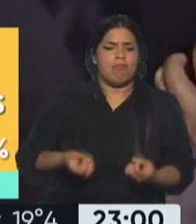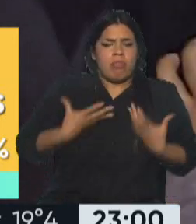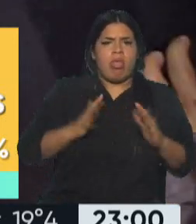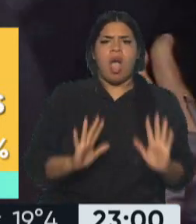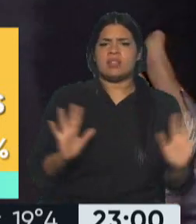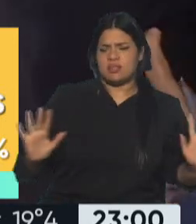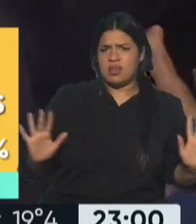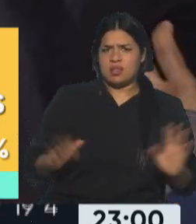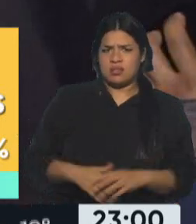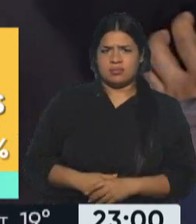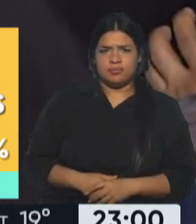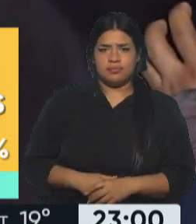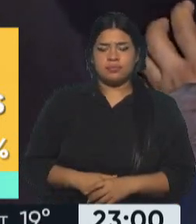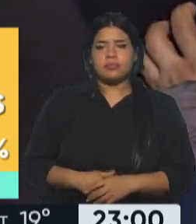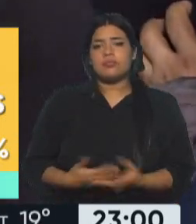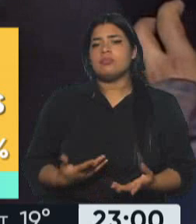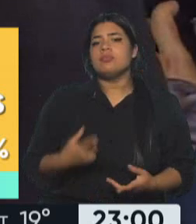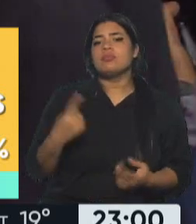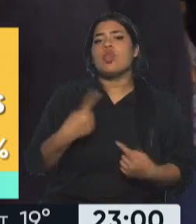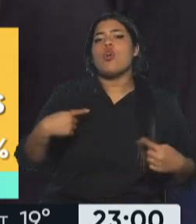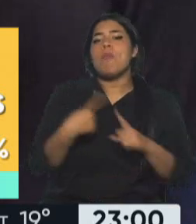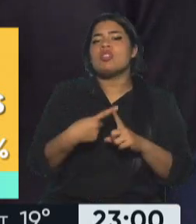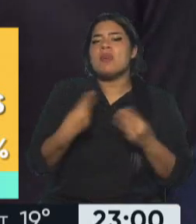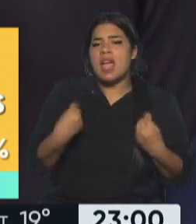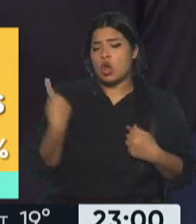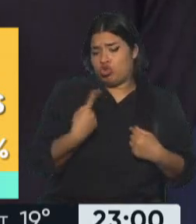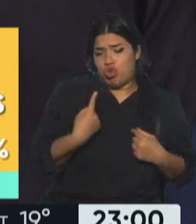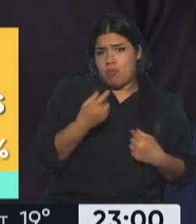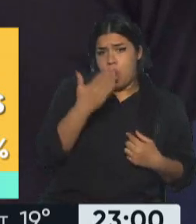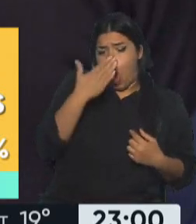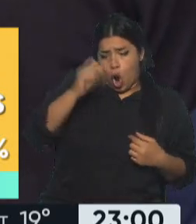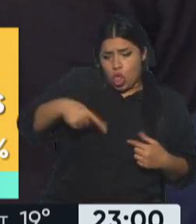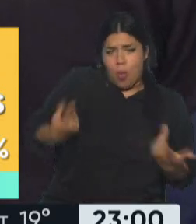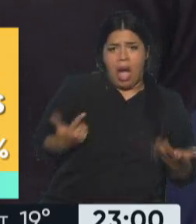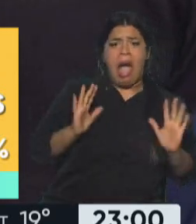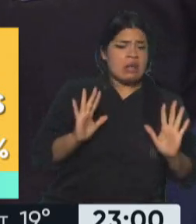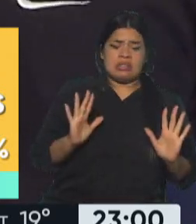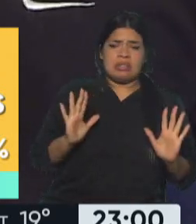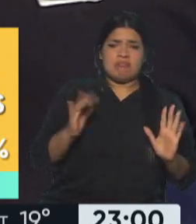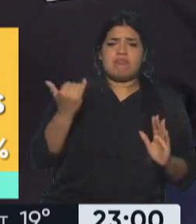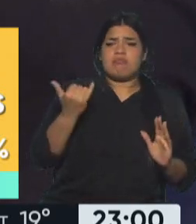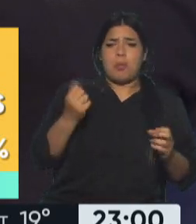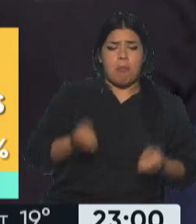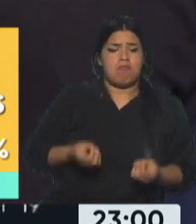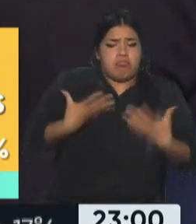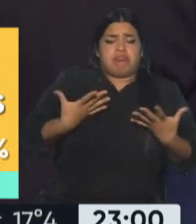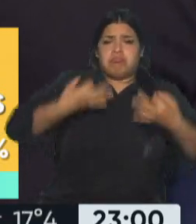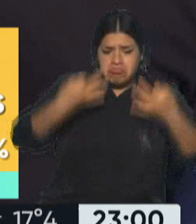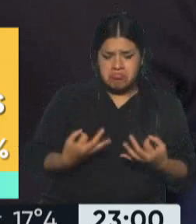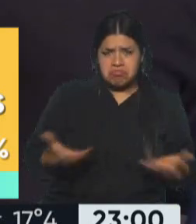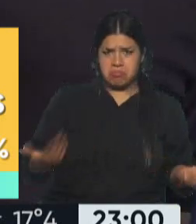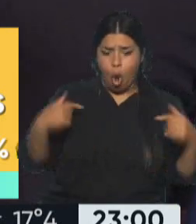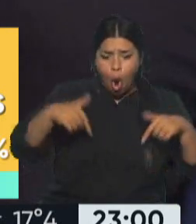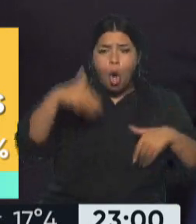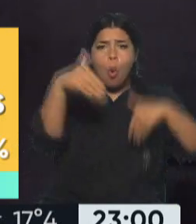otra. Y lo bueno es que los cordobeses tenemos esta ventaja, que cuando nos expresamos con contundencia. Hoy hay un voto